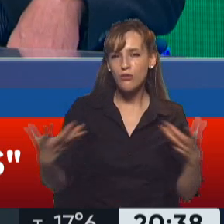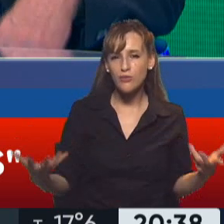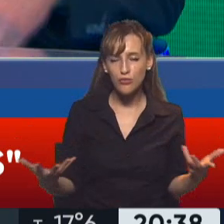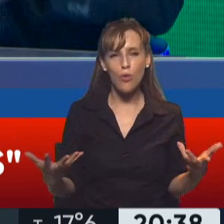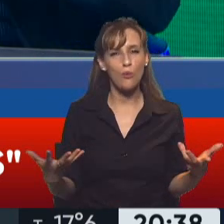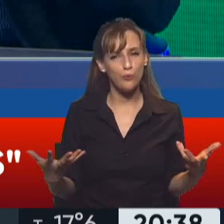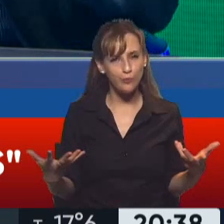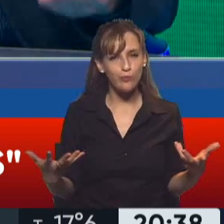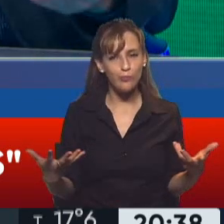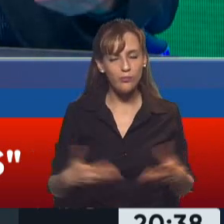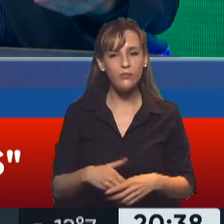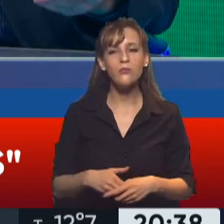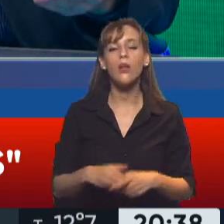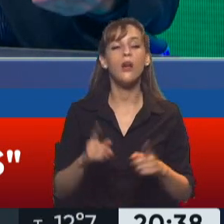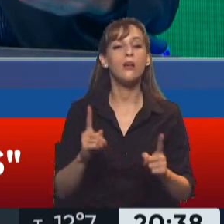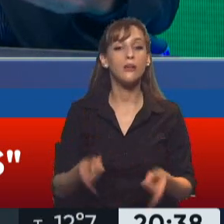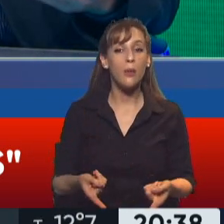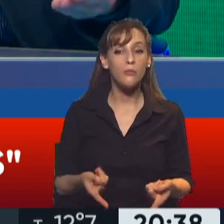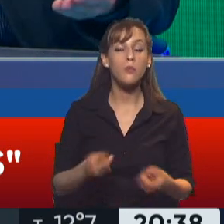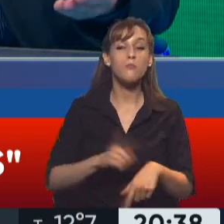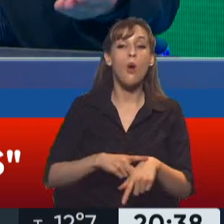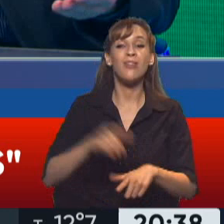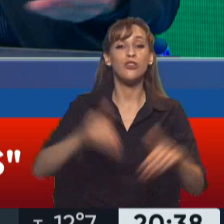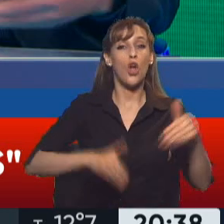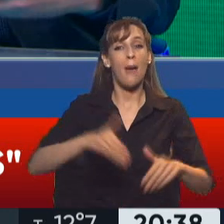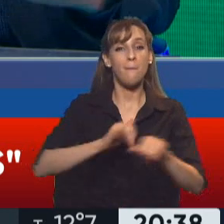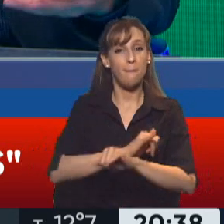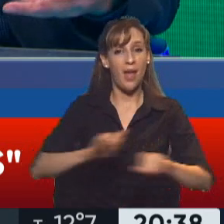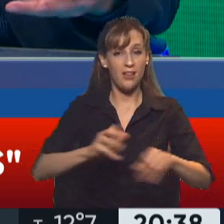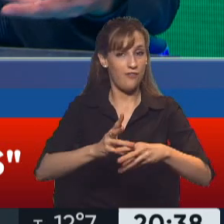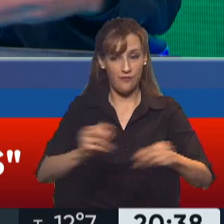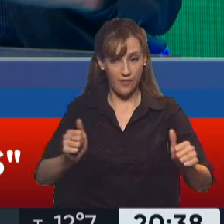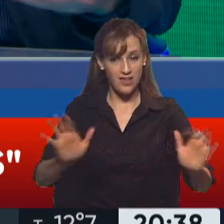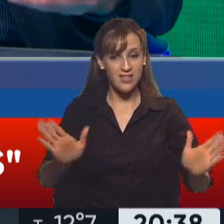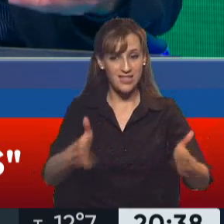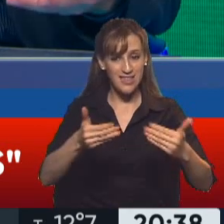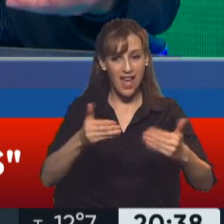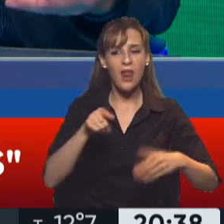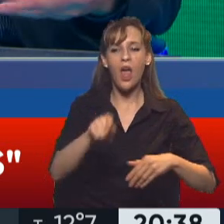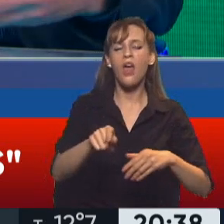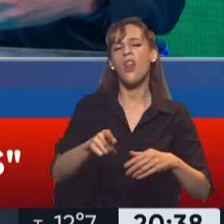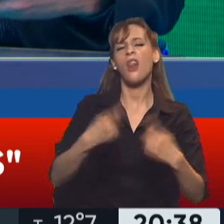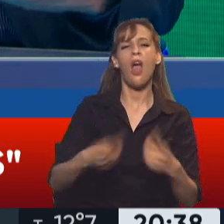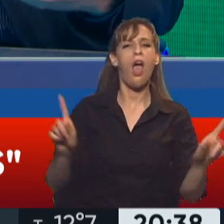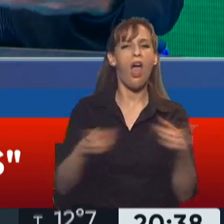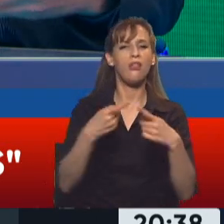militar, en su cierre, en su acto de campaña se cantaba contra los negros,